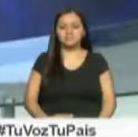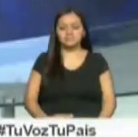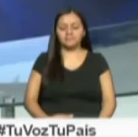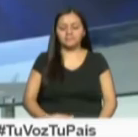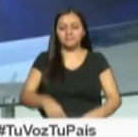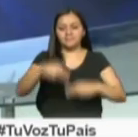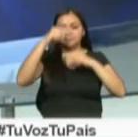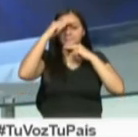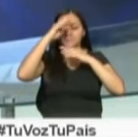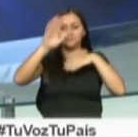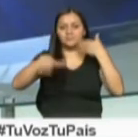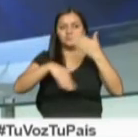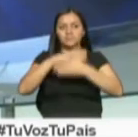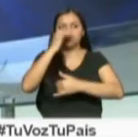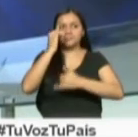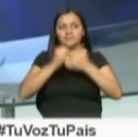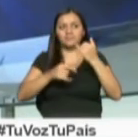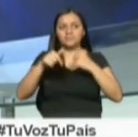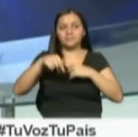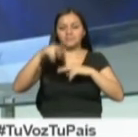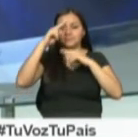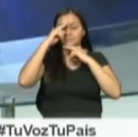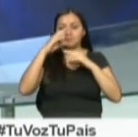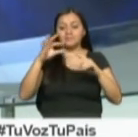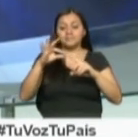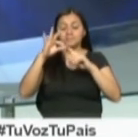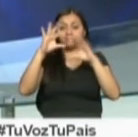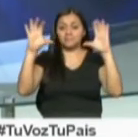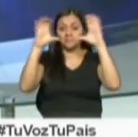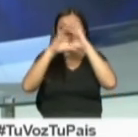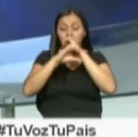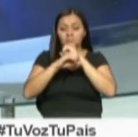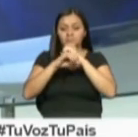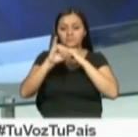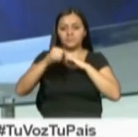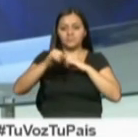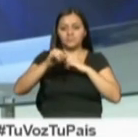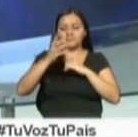Con esta noticia finalizamos el Noticiero Ciudadano, emisión estelar